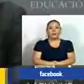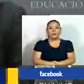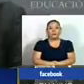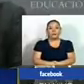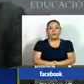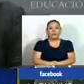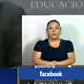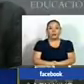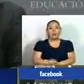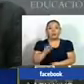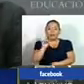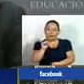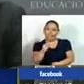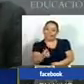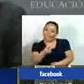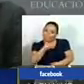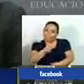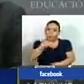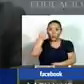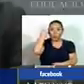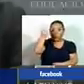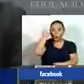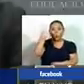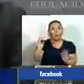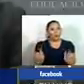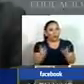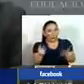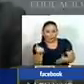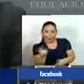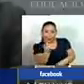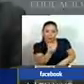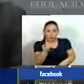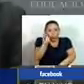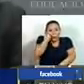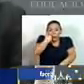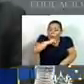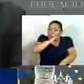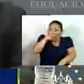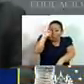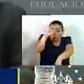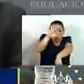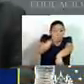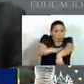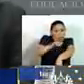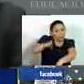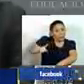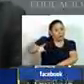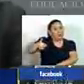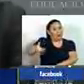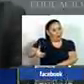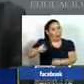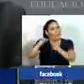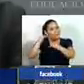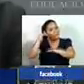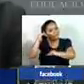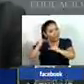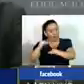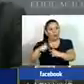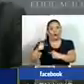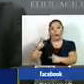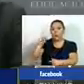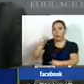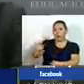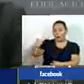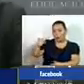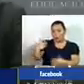Un dato muy, muy importante es que la cantidad de casos de dengue grave ha disminuido. Para 2019 teníamos un total de 96 casos